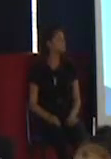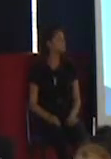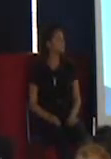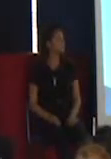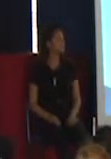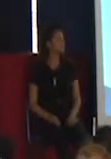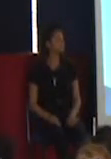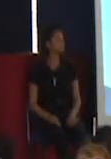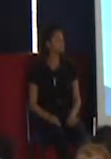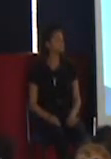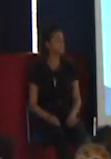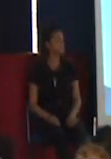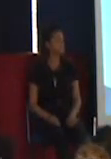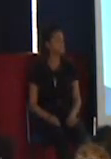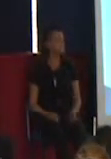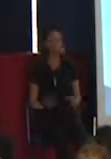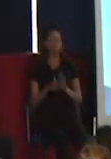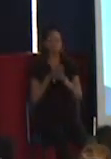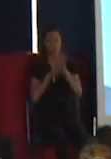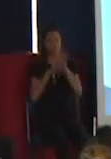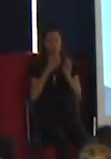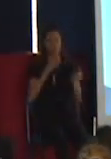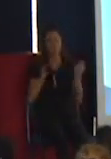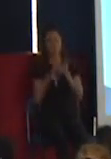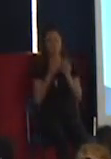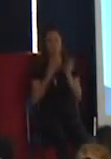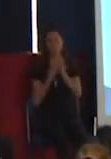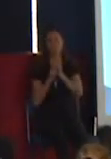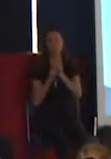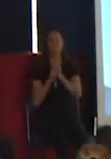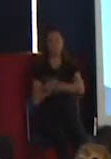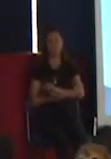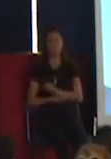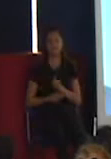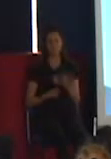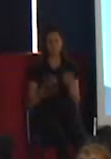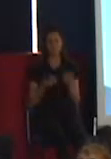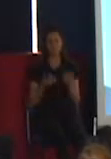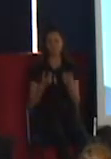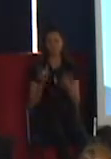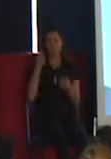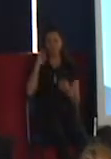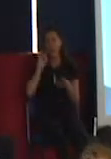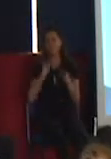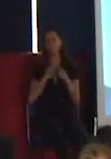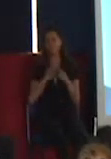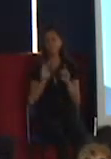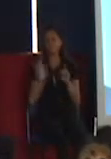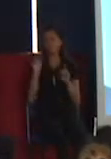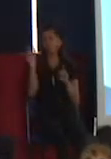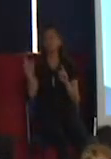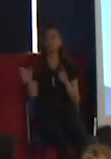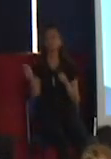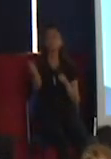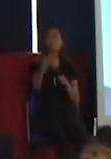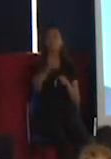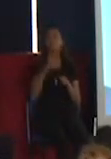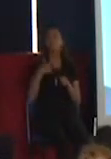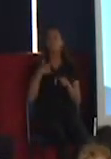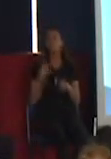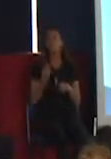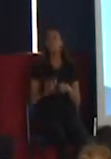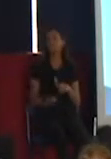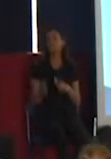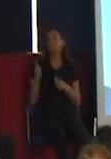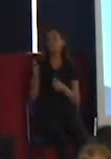nos cambian cada una de esas normas que nos regulan a cambio de intereses personales o